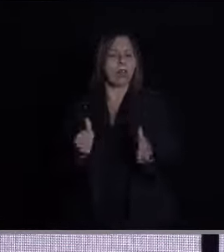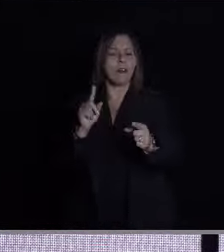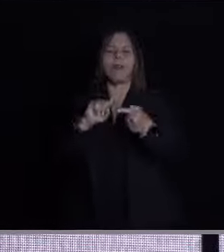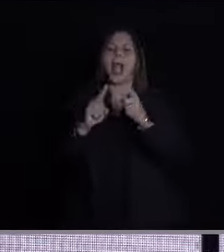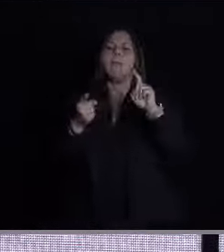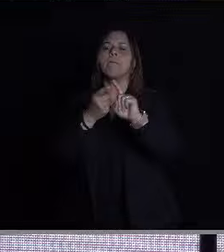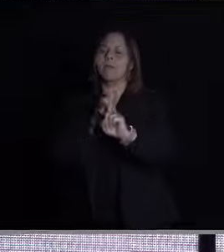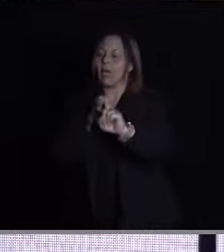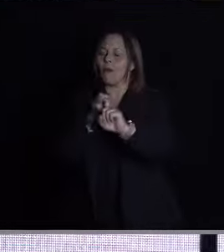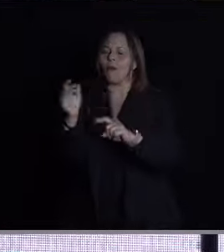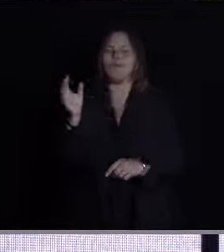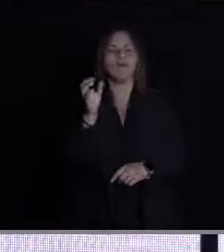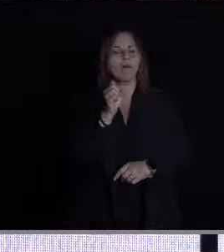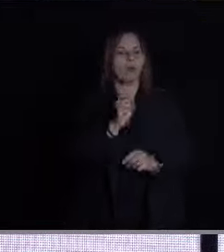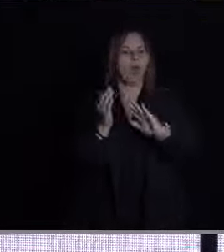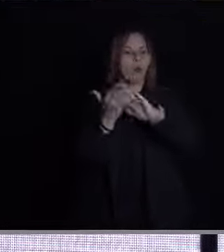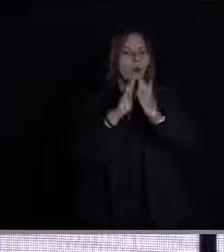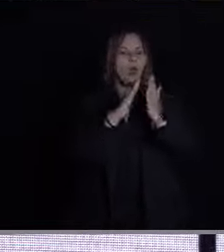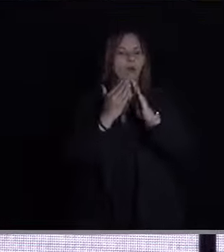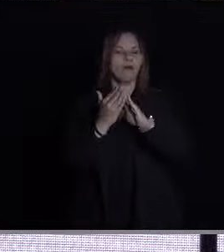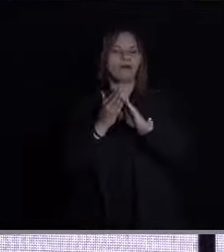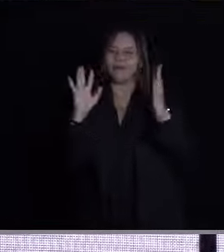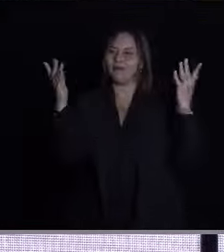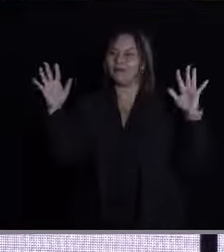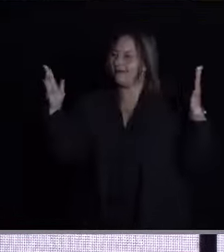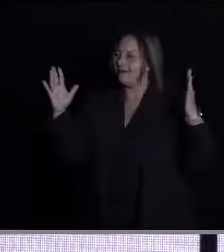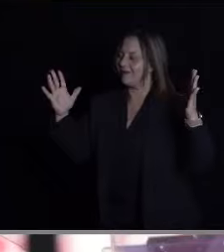la ciudad. Reconocemos, muy bien.